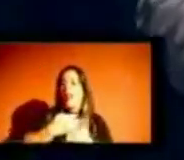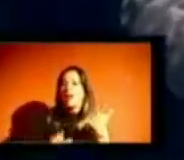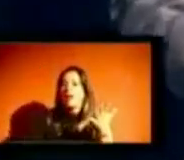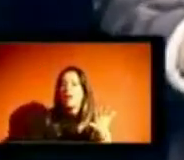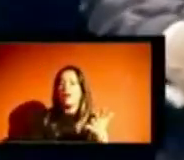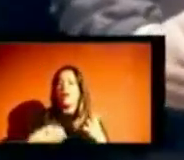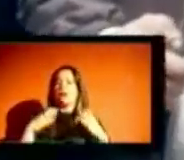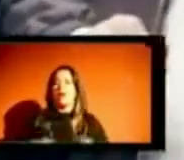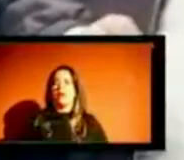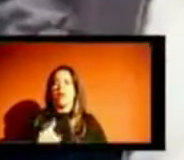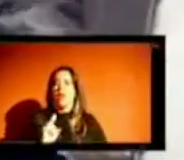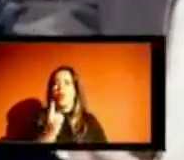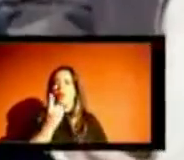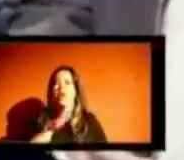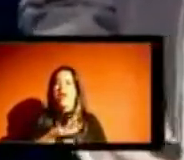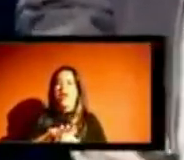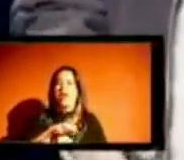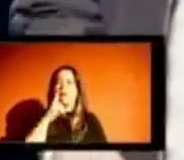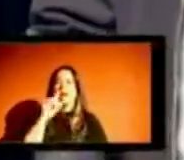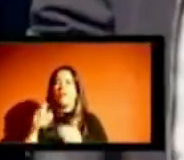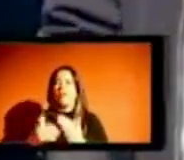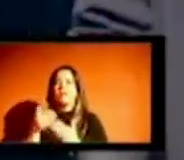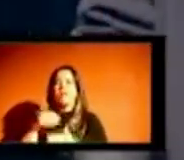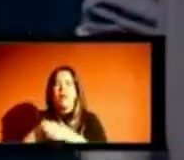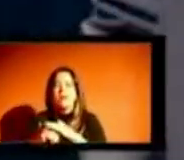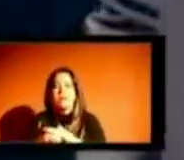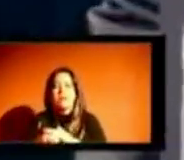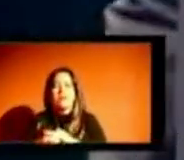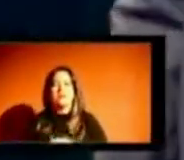clientes en un solo lugar para un fácil acceso.